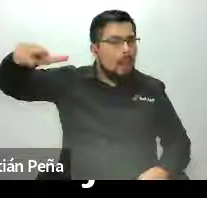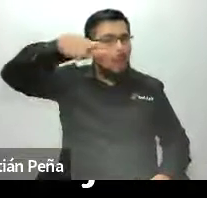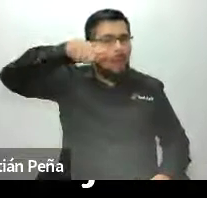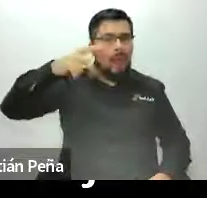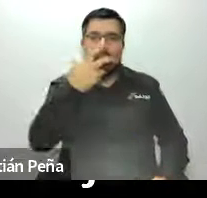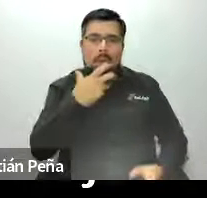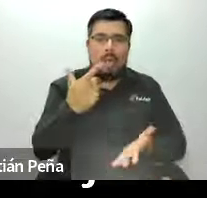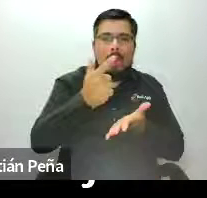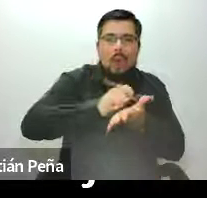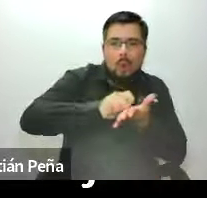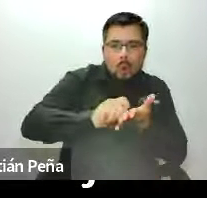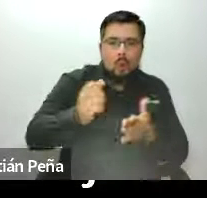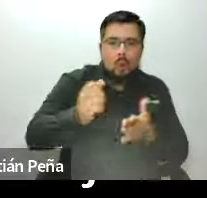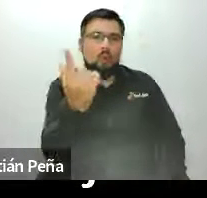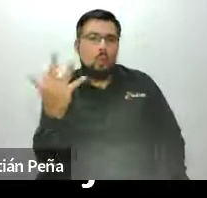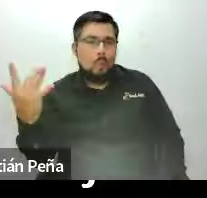operaciones matemáticas, entre otras.